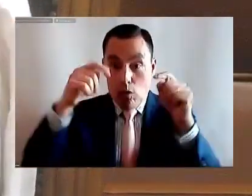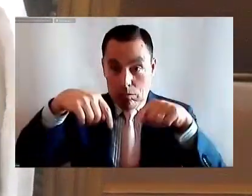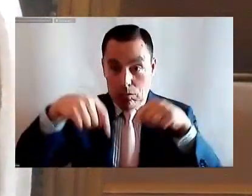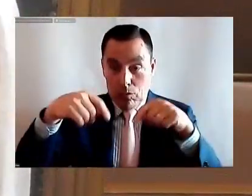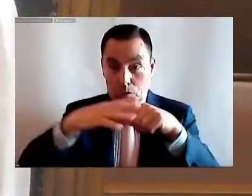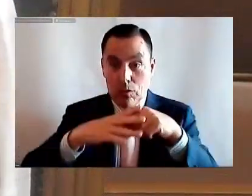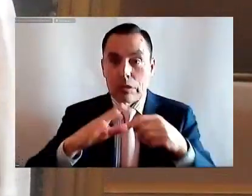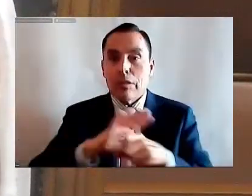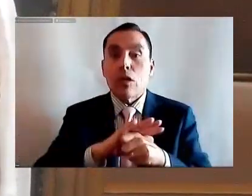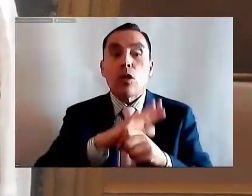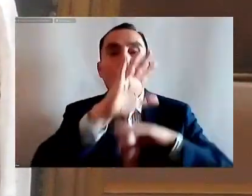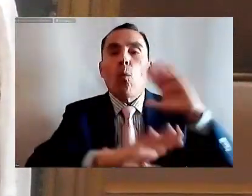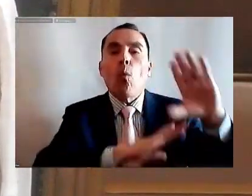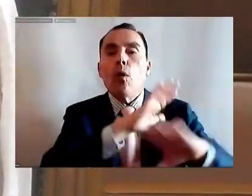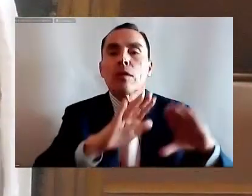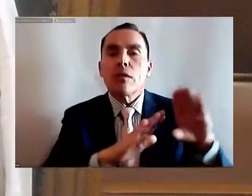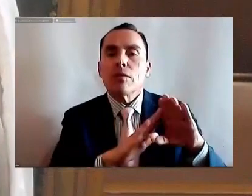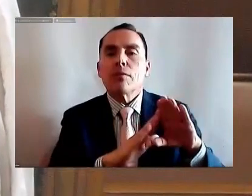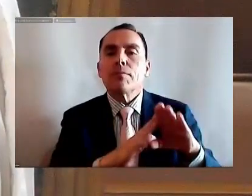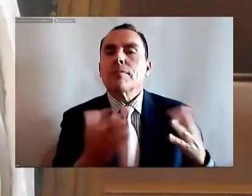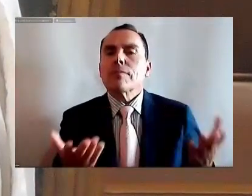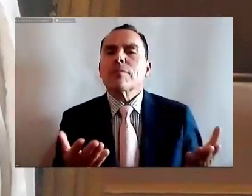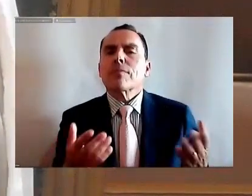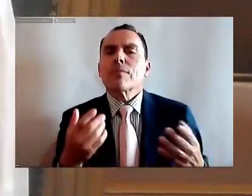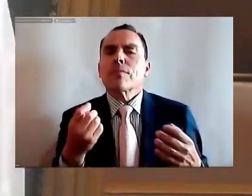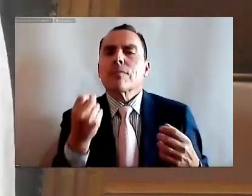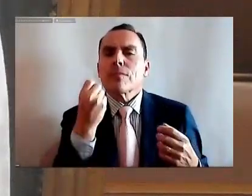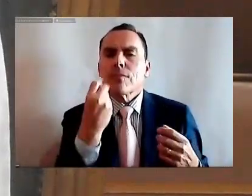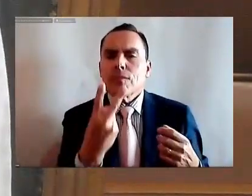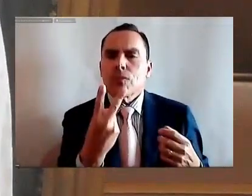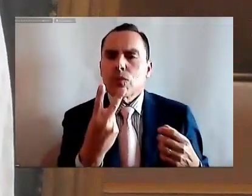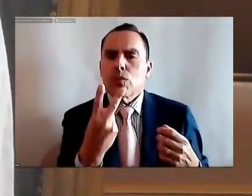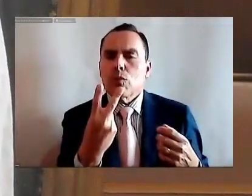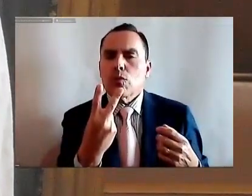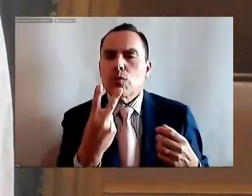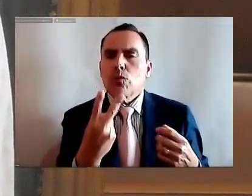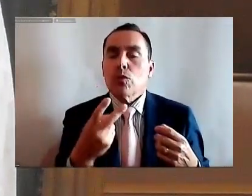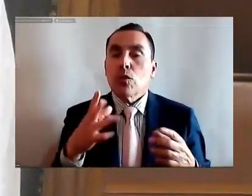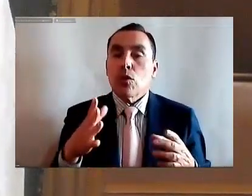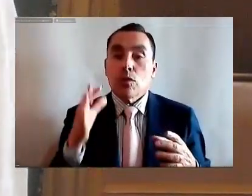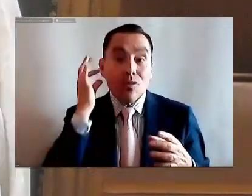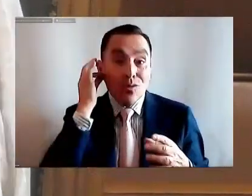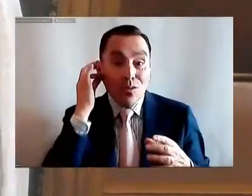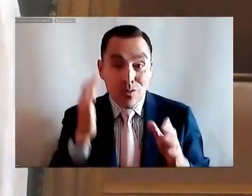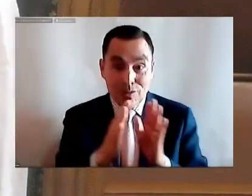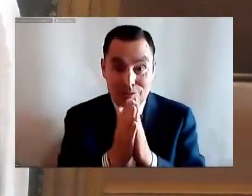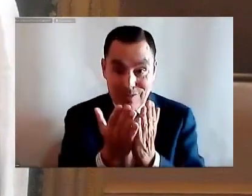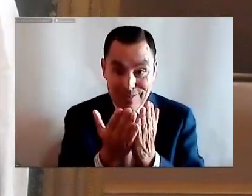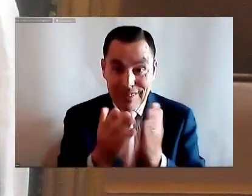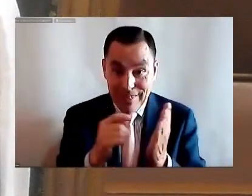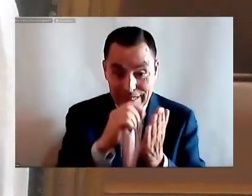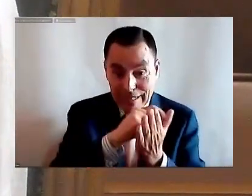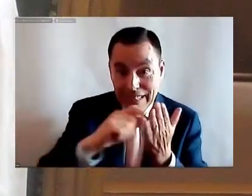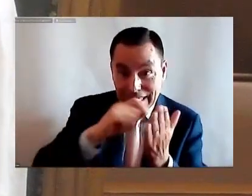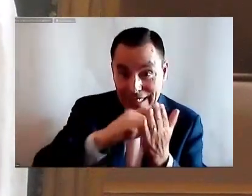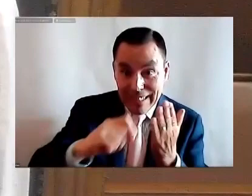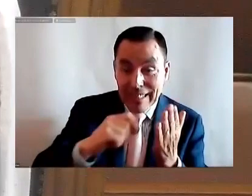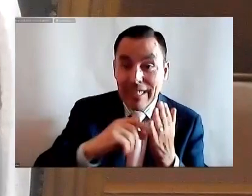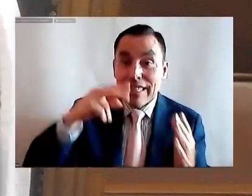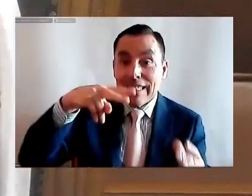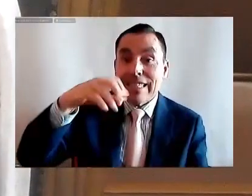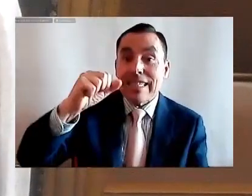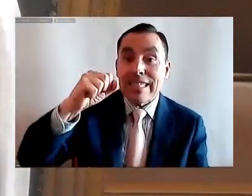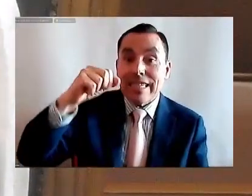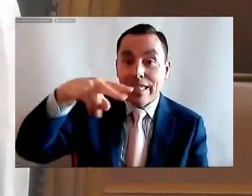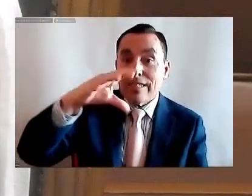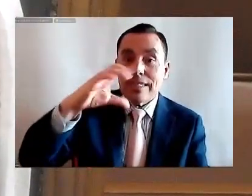cuidados. Y al respecto, hay dos autoras que aluden a este tema. Así, por ejemplo, Nancy Fraser